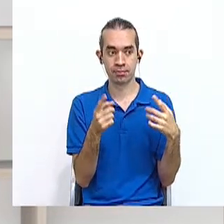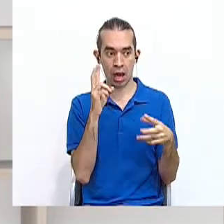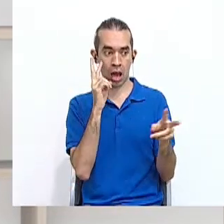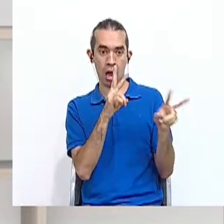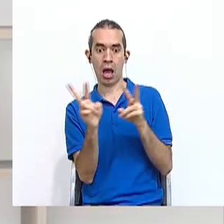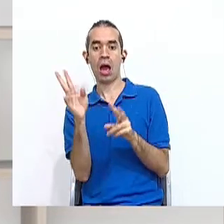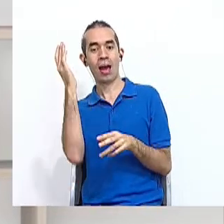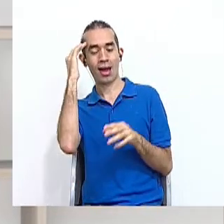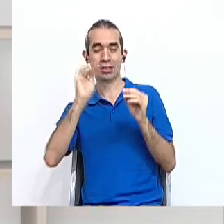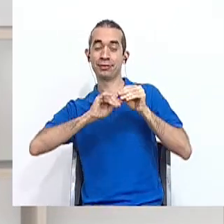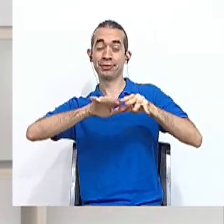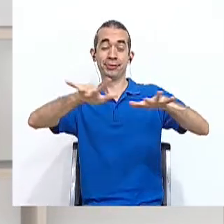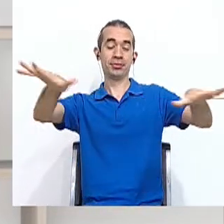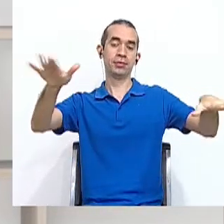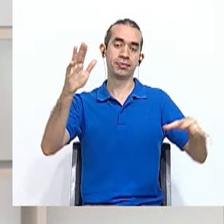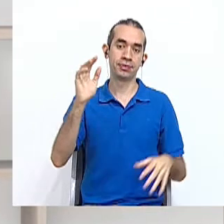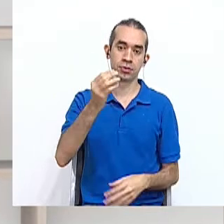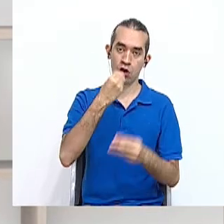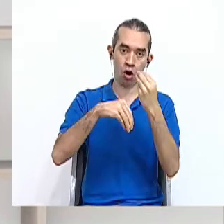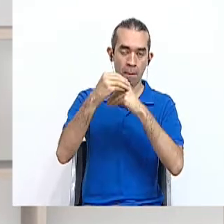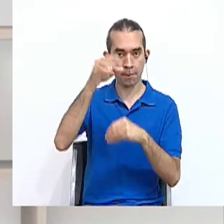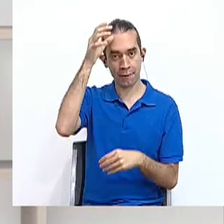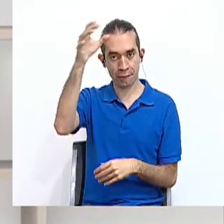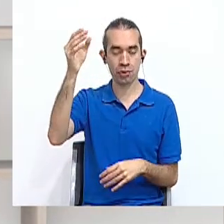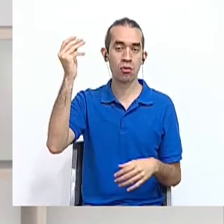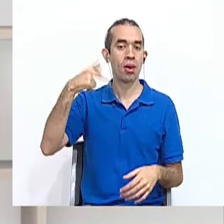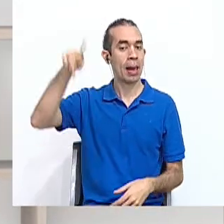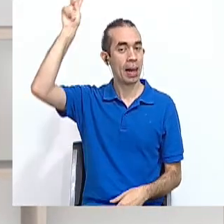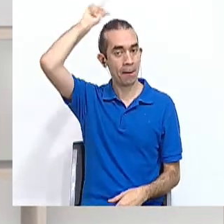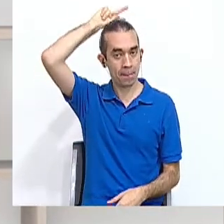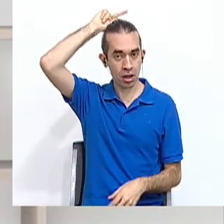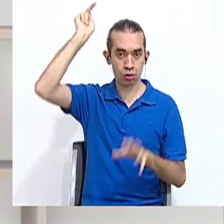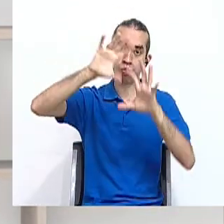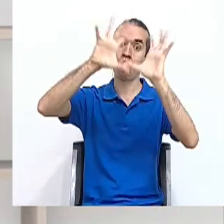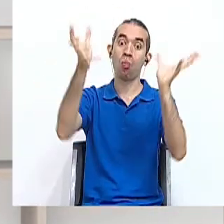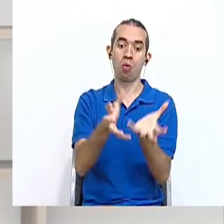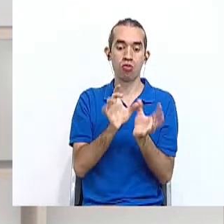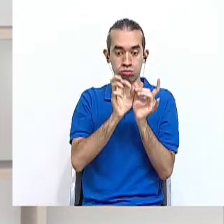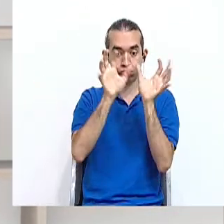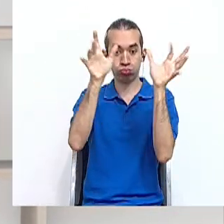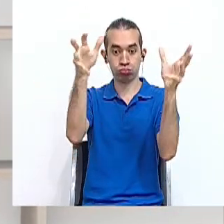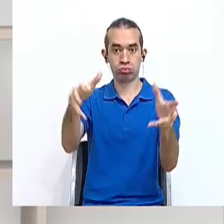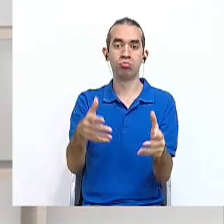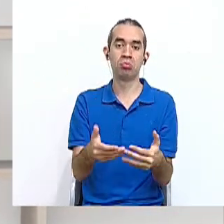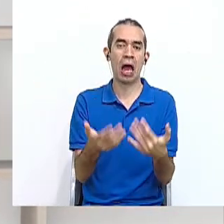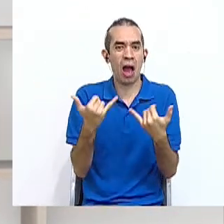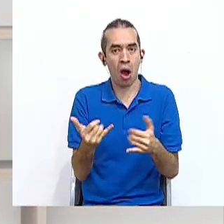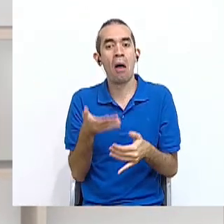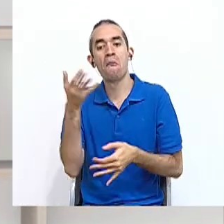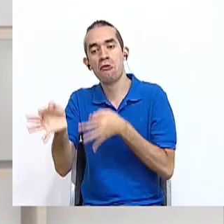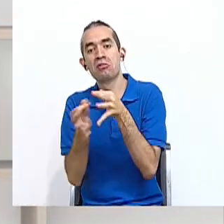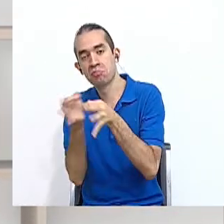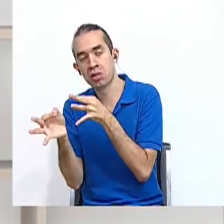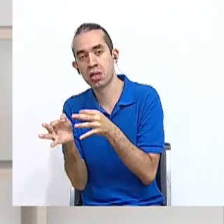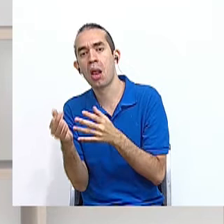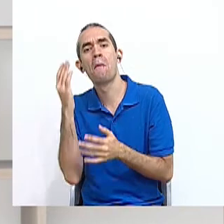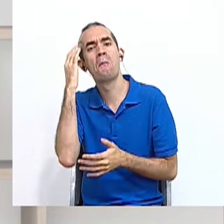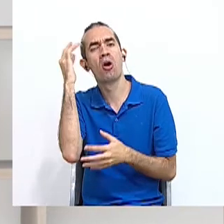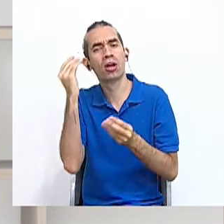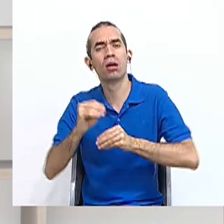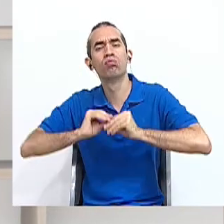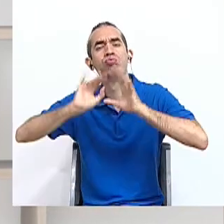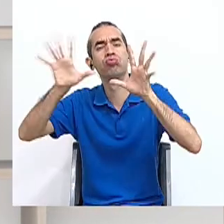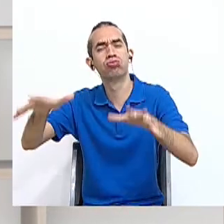de la gastronomía peruana a nivel global. A continuación, se explicarán las razones de este boom